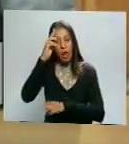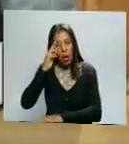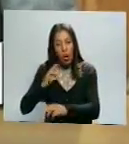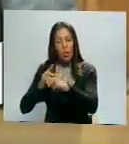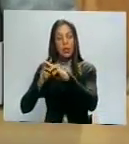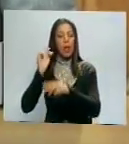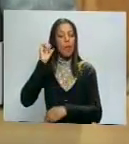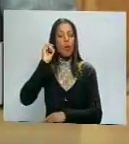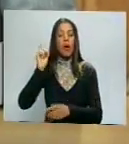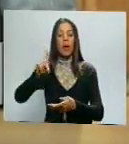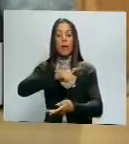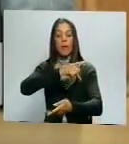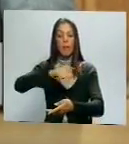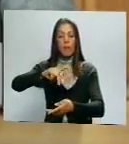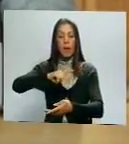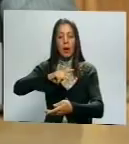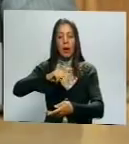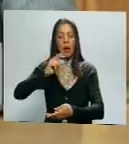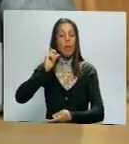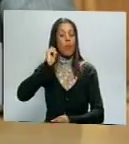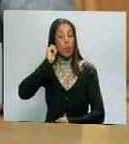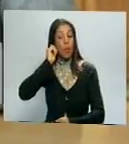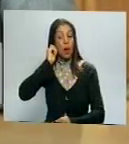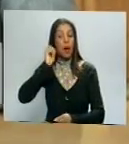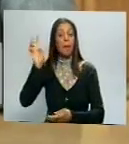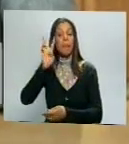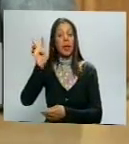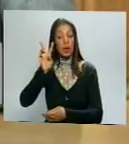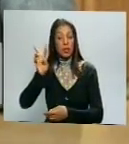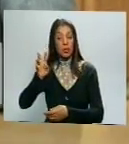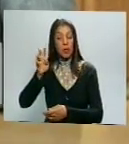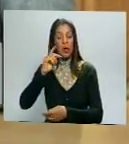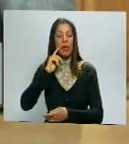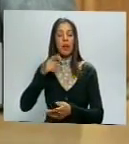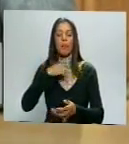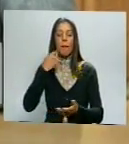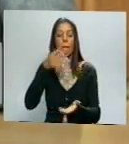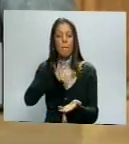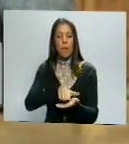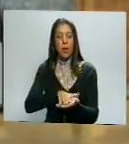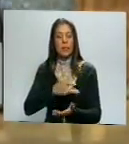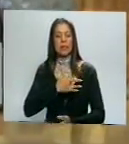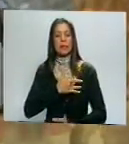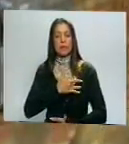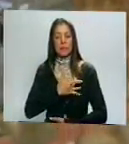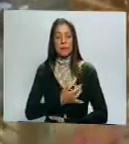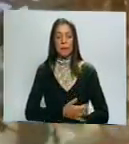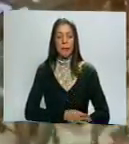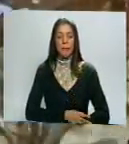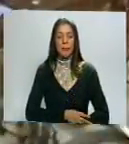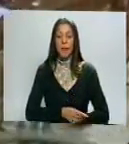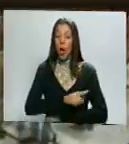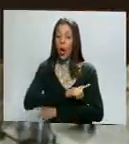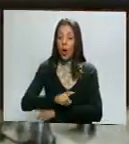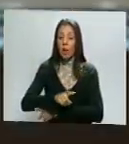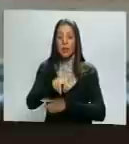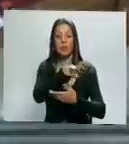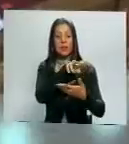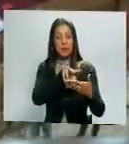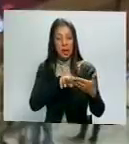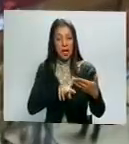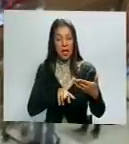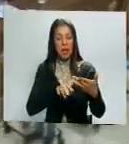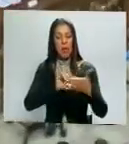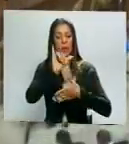poeta venezolana Ana Enriqueta Terán en ocasión de su sensible fallecimiento. Se ordenó la lectura